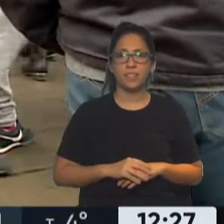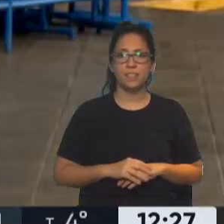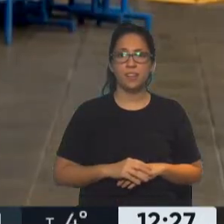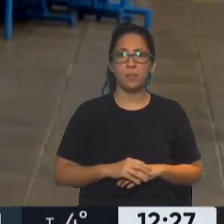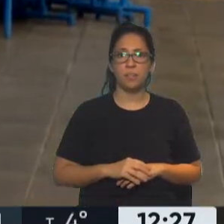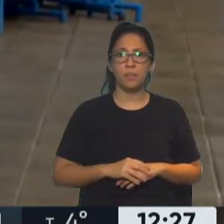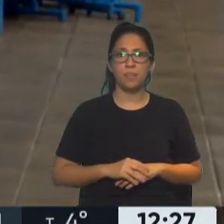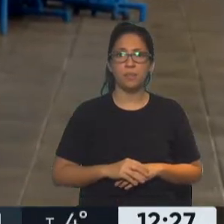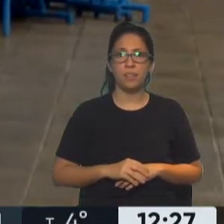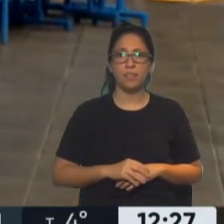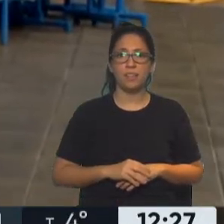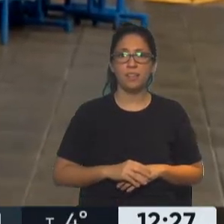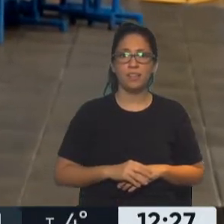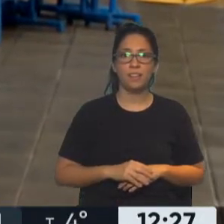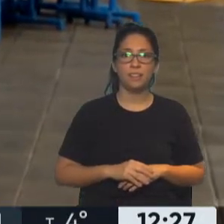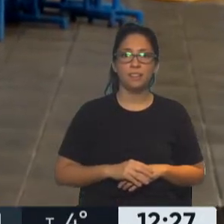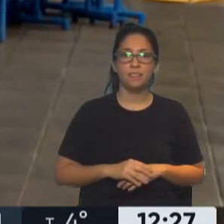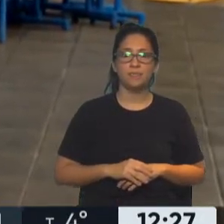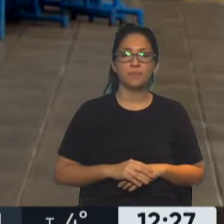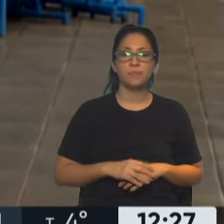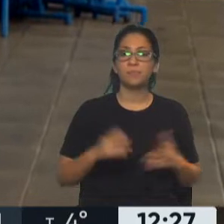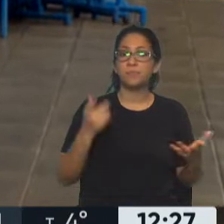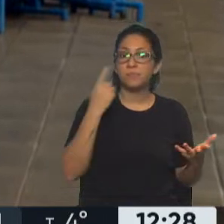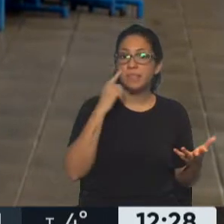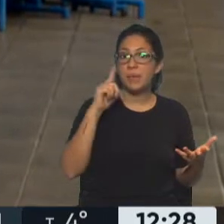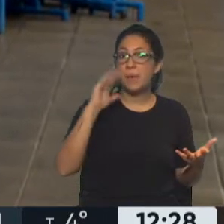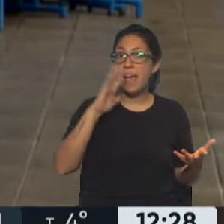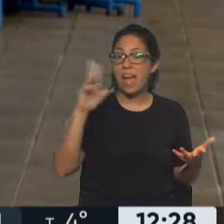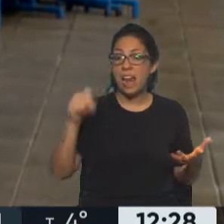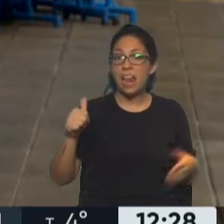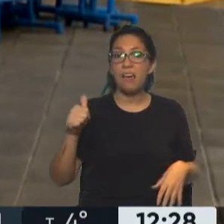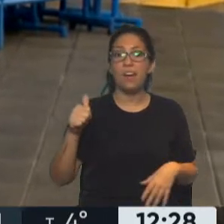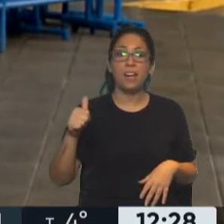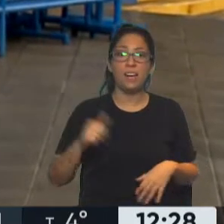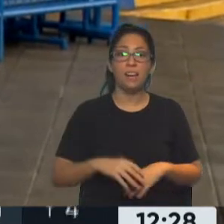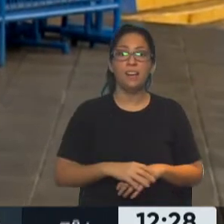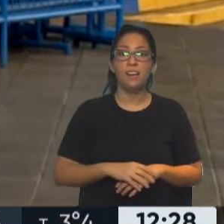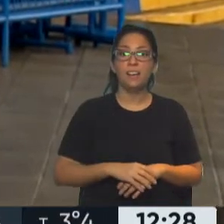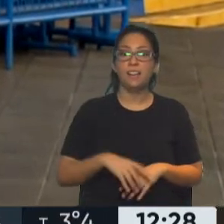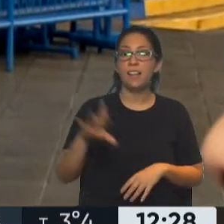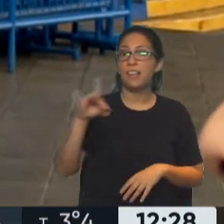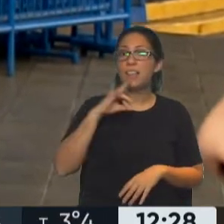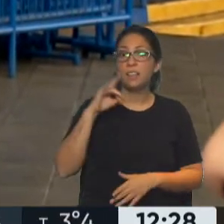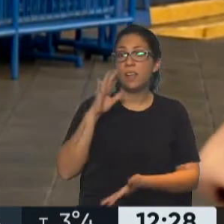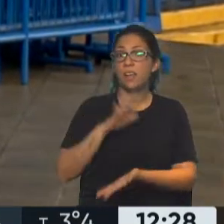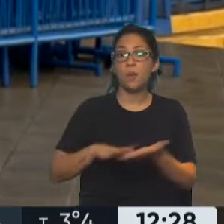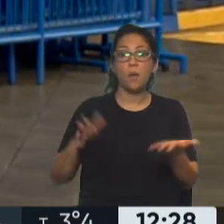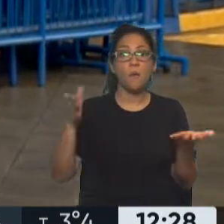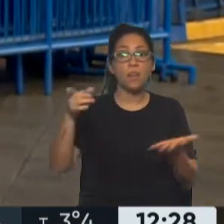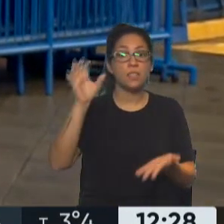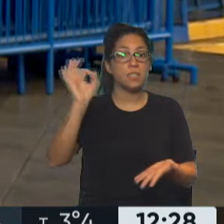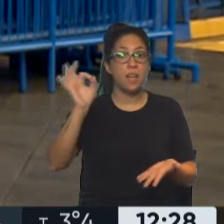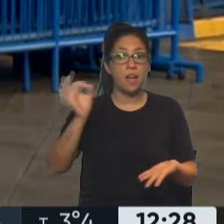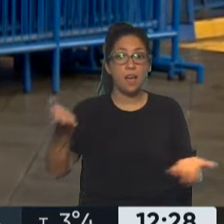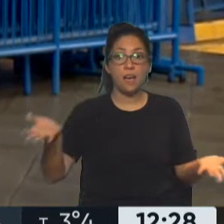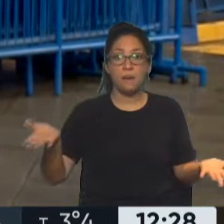Izquierdos, no la veo tan acierta de parte de Ibarra, pero bueno, él es el técnico y sabrá lo que ¿es Ibarra o Riquelme?